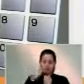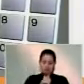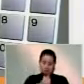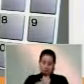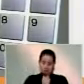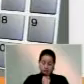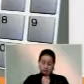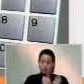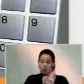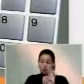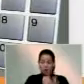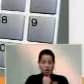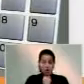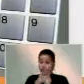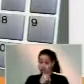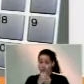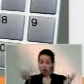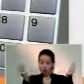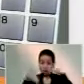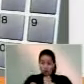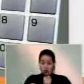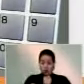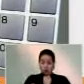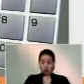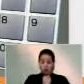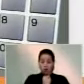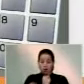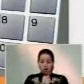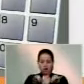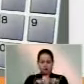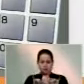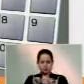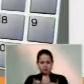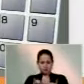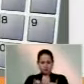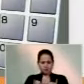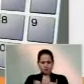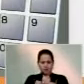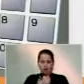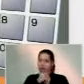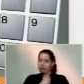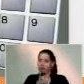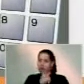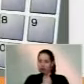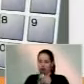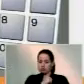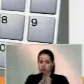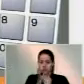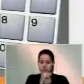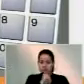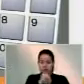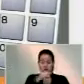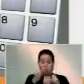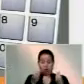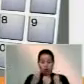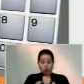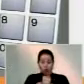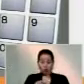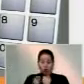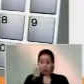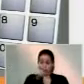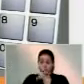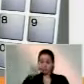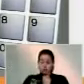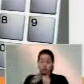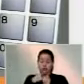mostrar su desacuerdo por la falta de tolerancia que existe en Venezuela, según ellos mismos